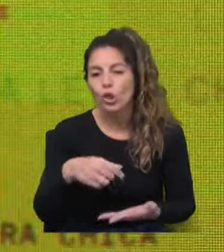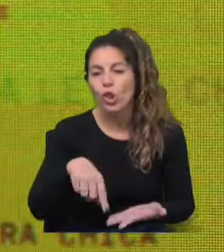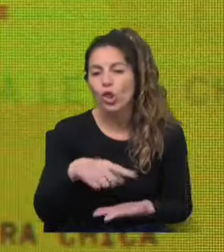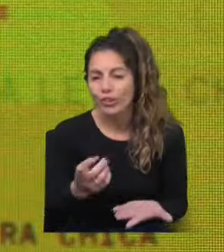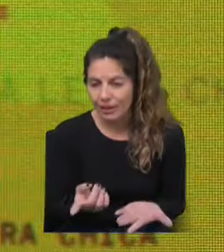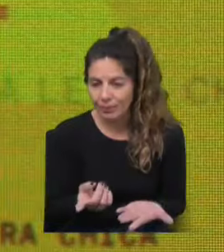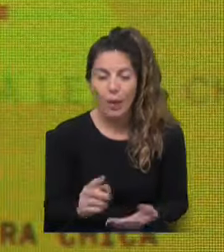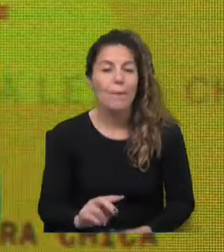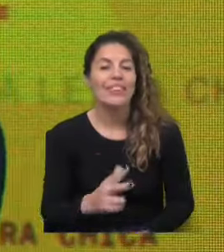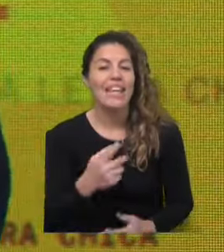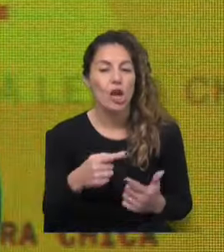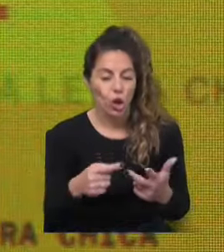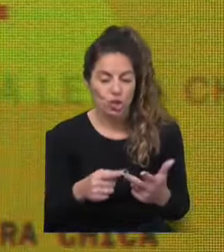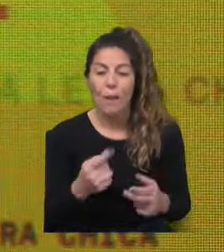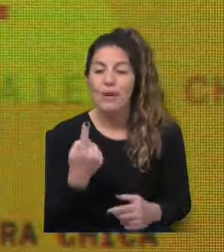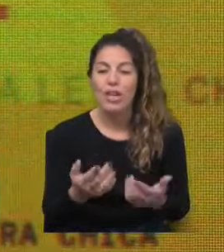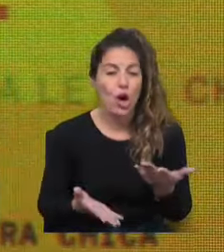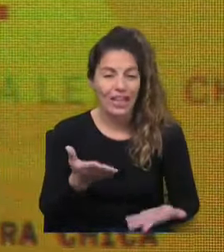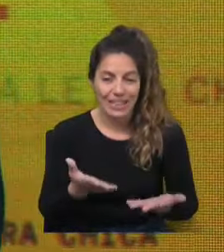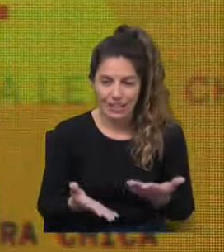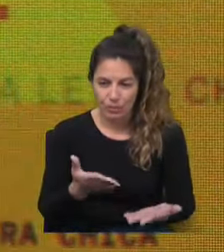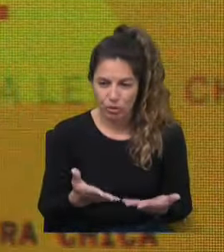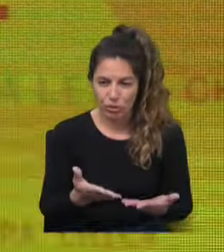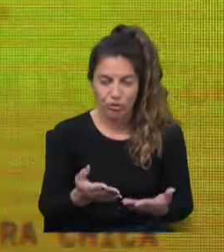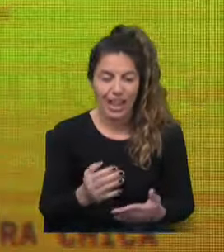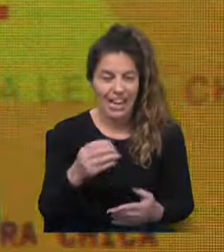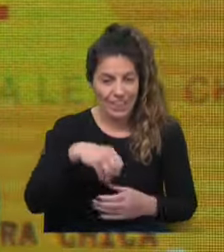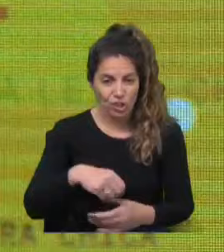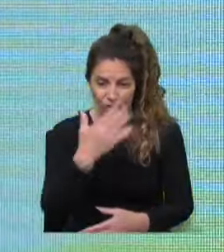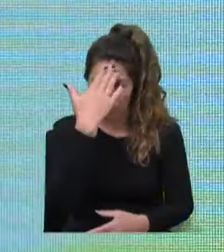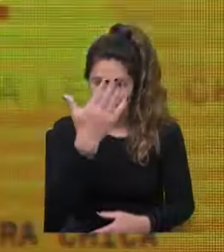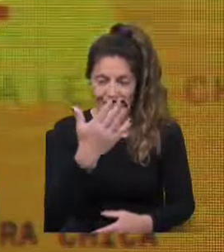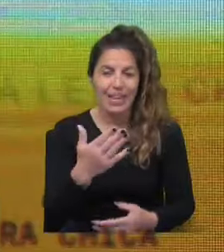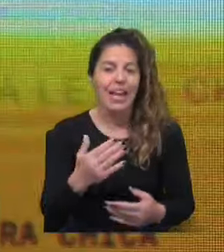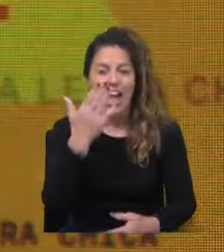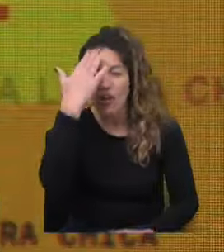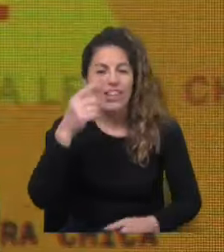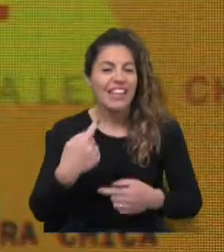cosas. Primero, equilibrios en el Frente Amplio. El Frente